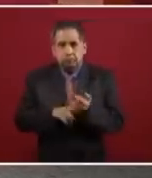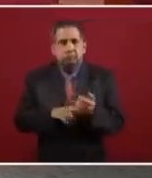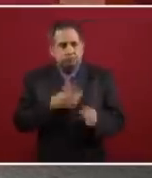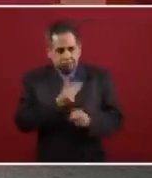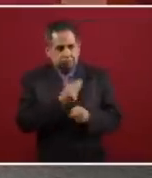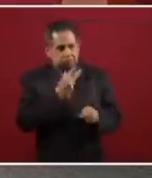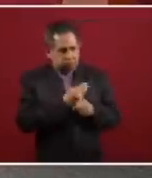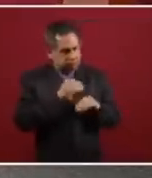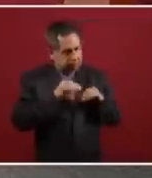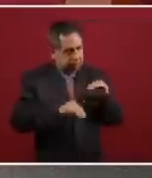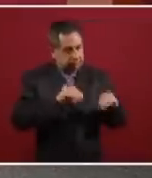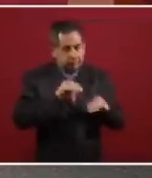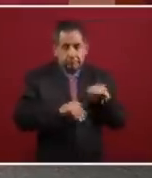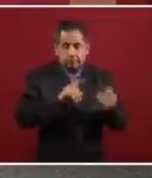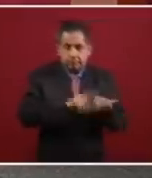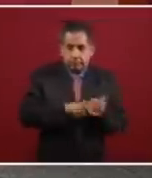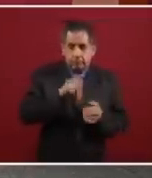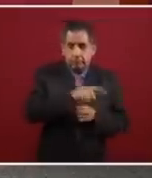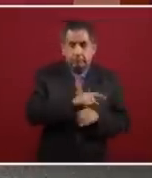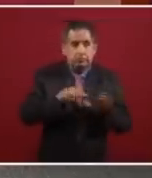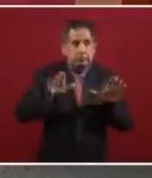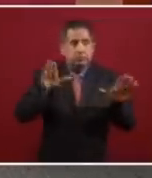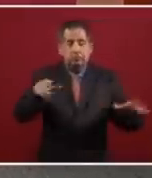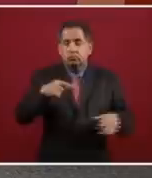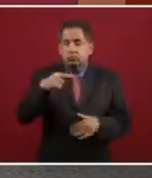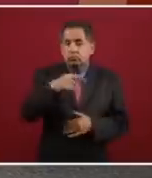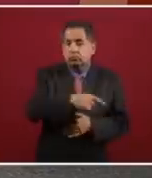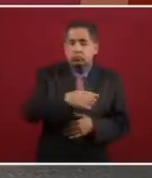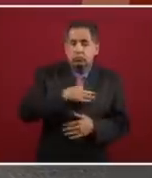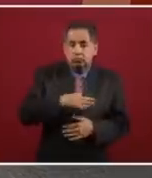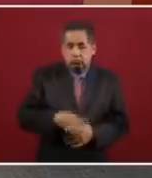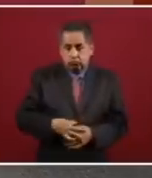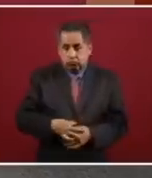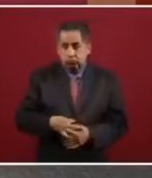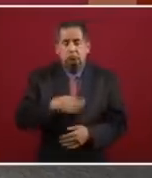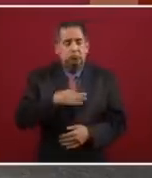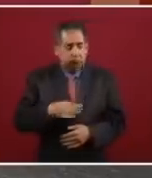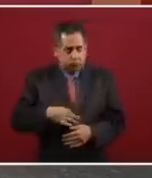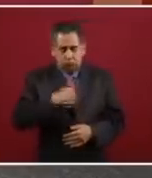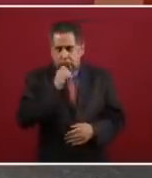habilitando el aeropuerto de Toluca.